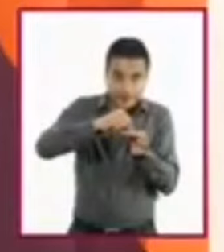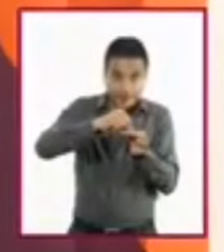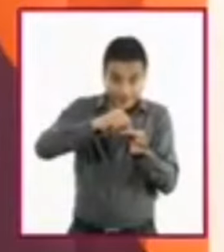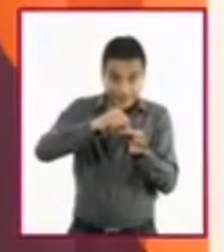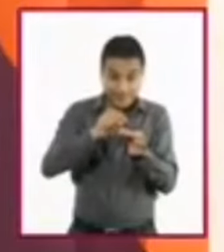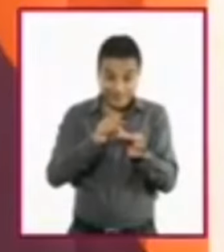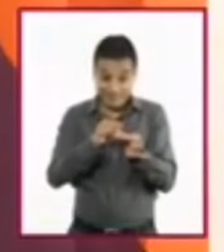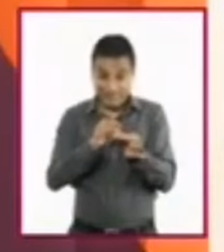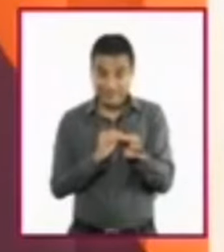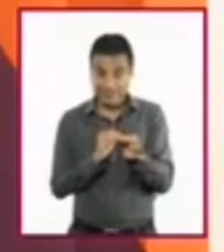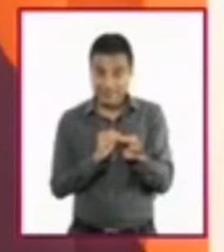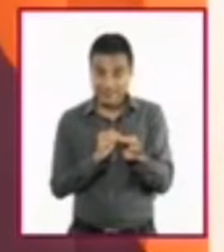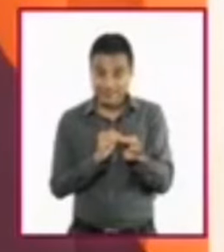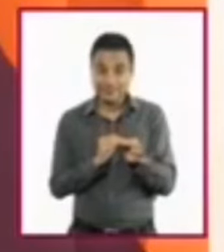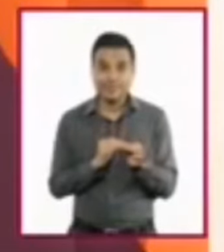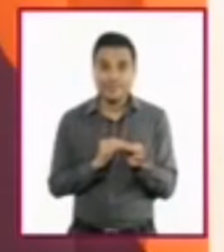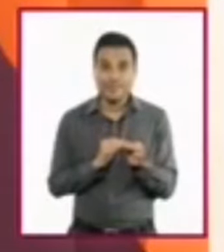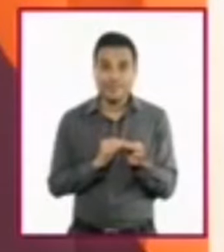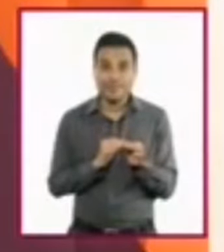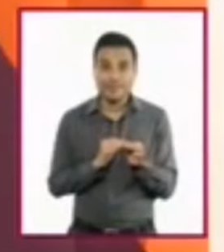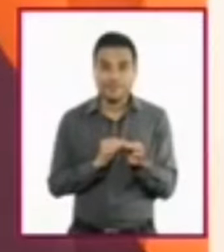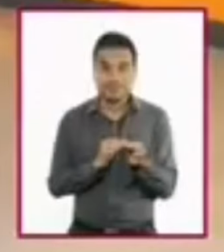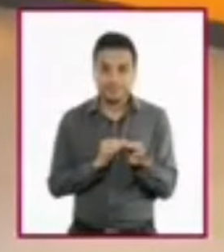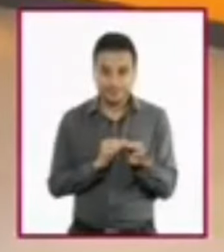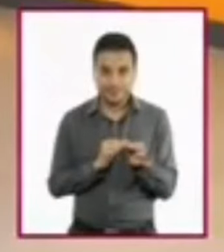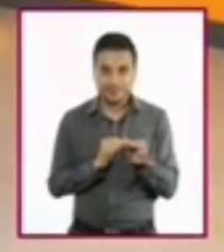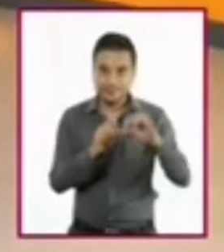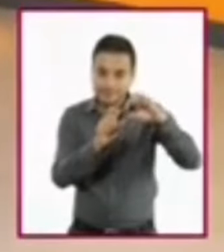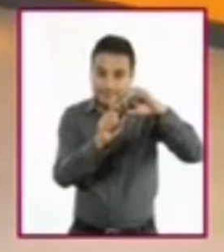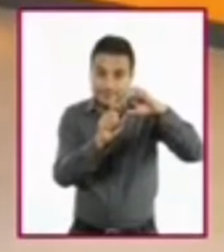circulatorio hasta su destino final, la mitocondria.